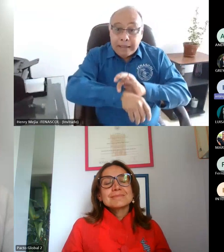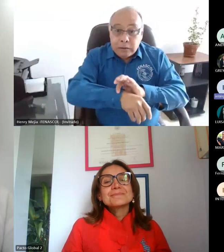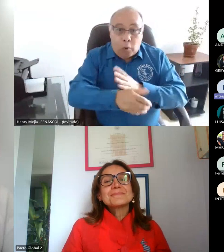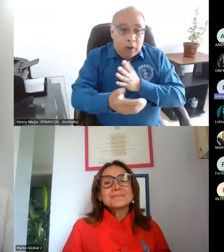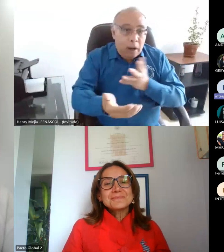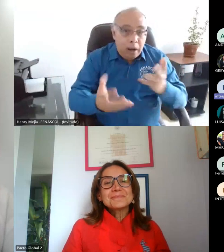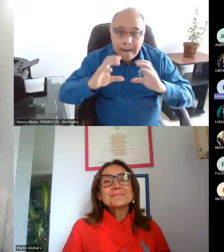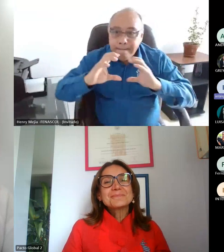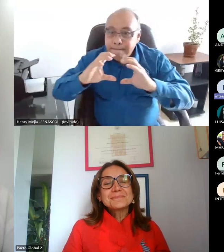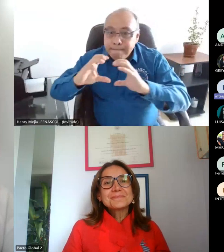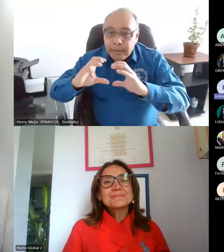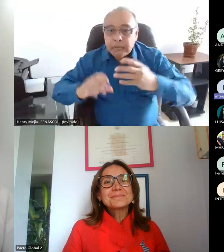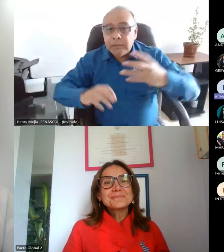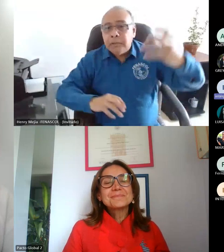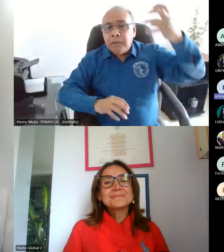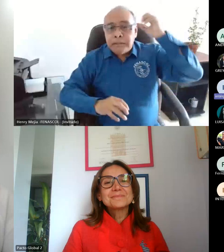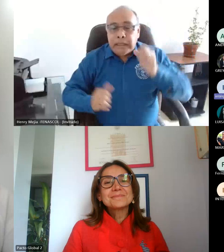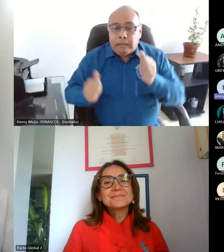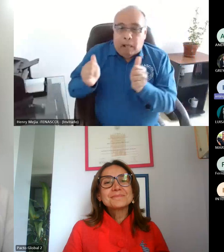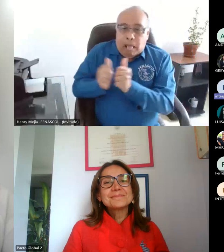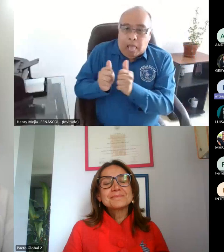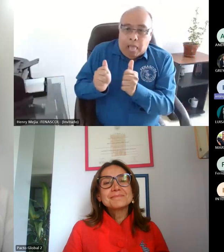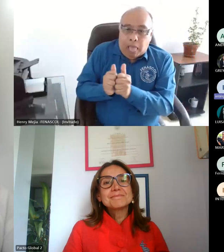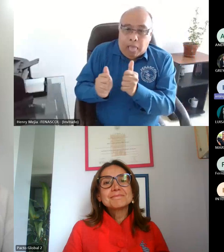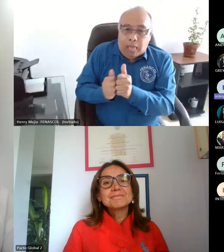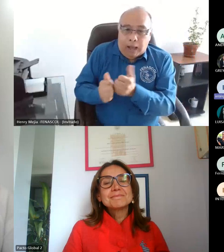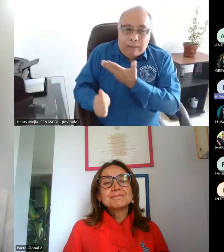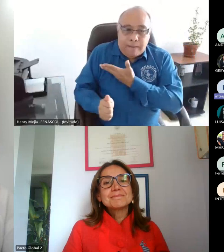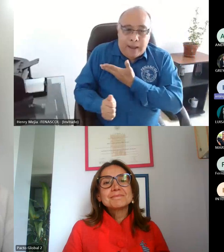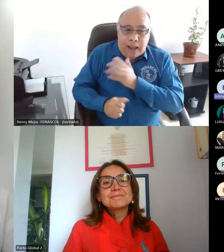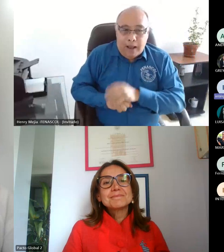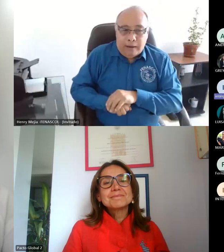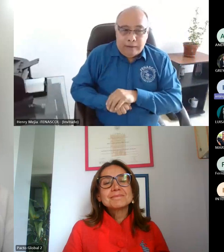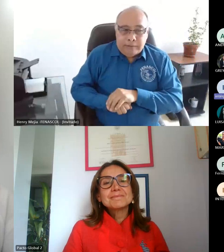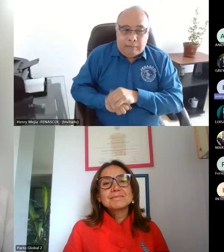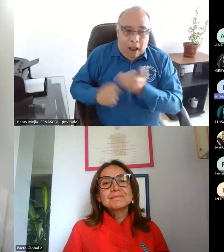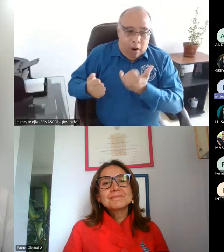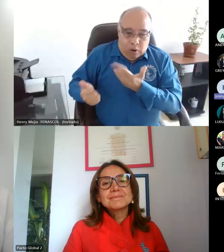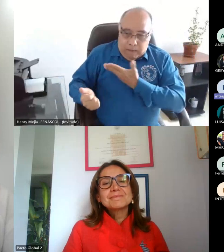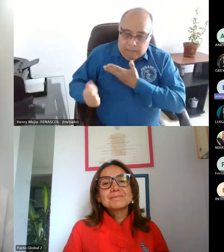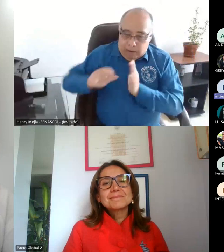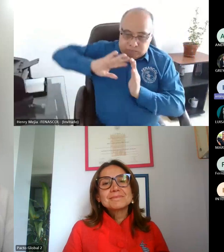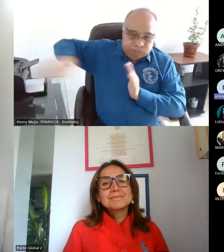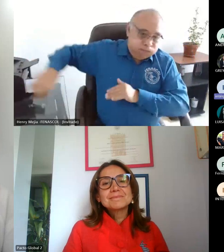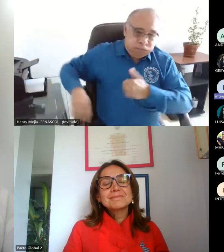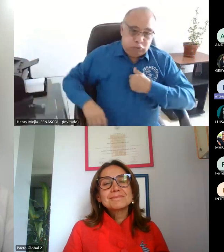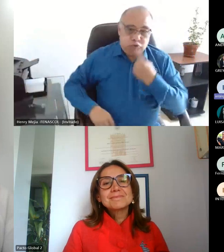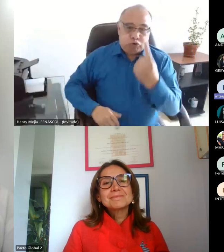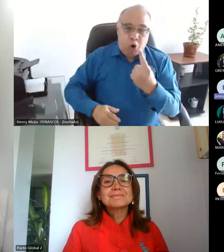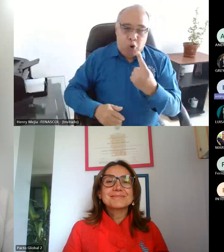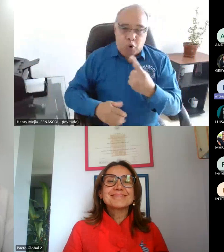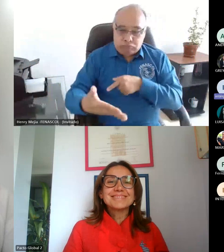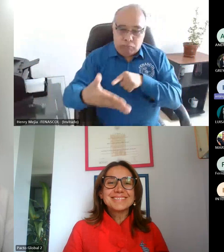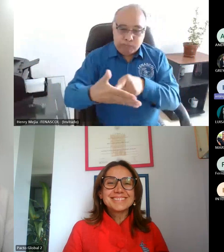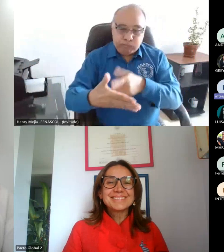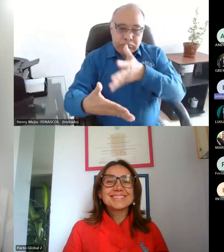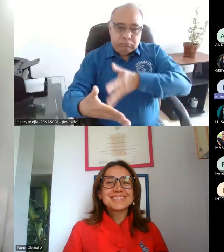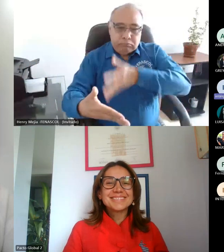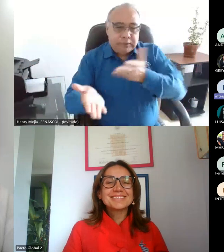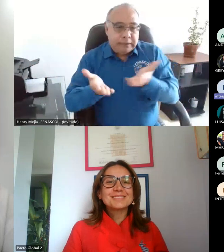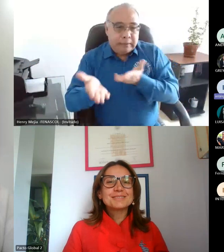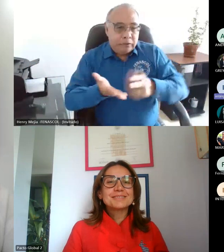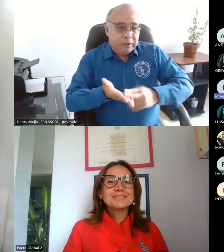eh Por ejemplo si íbamos a una cita médica eh anteriormente pues teníamos que ir acompañados de la mamá sí Ahora mamá